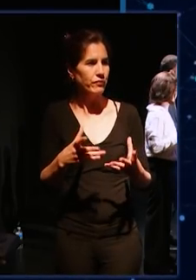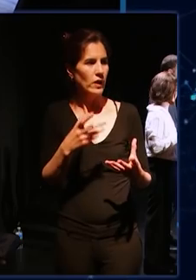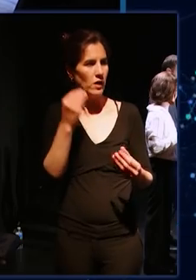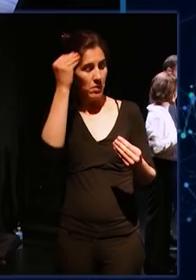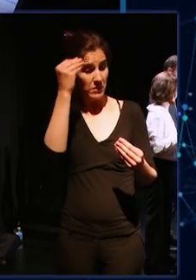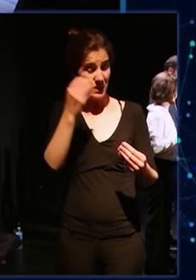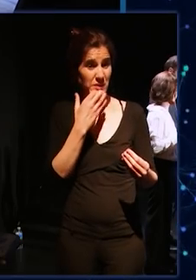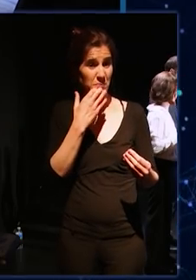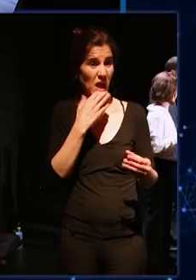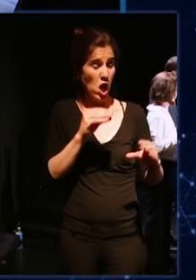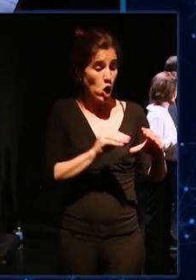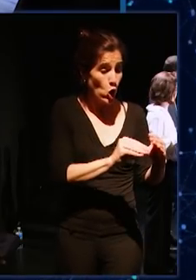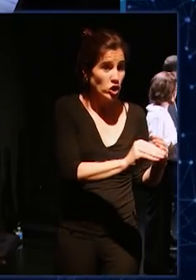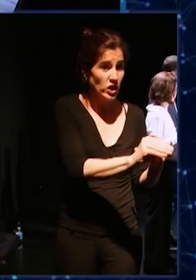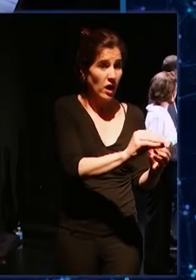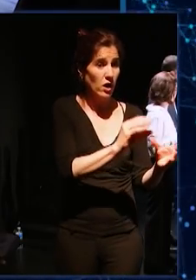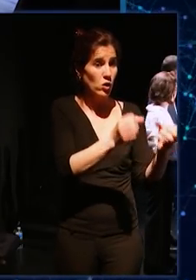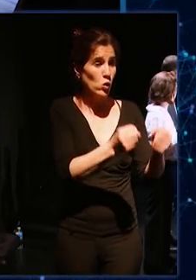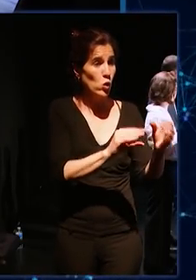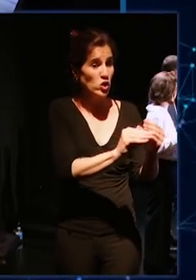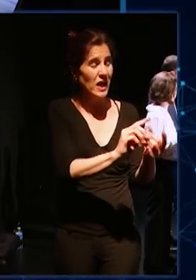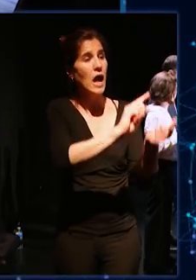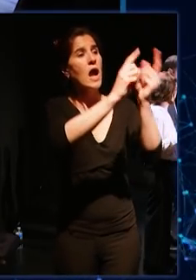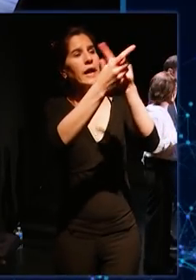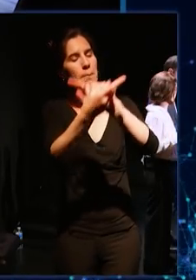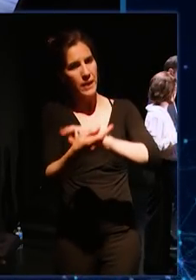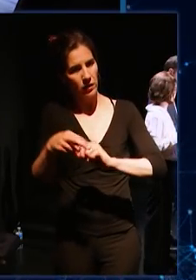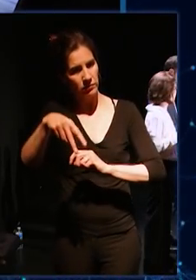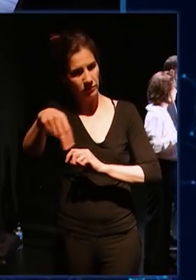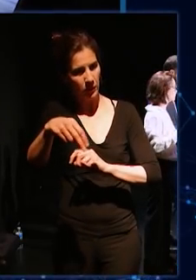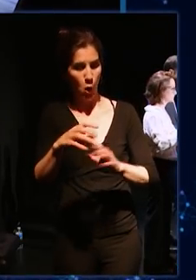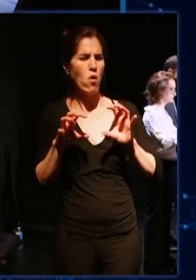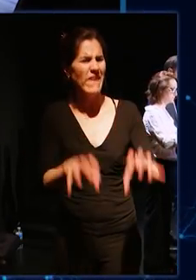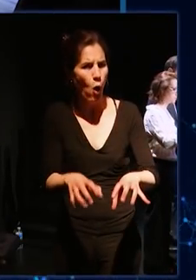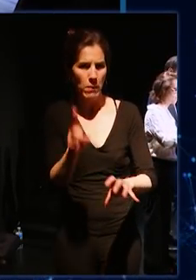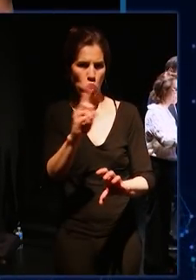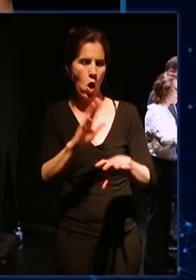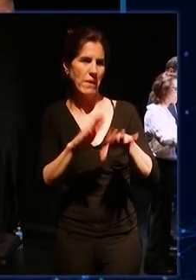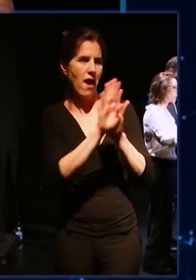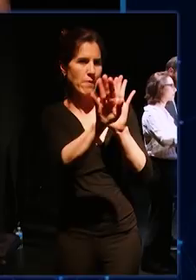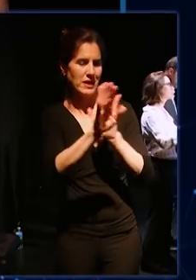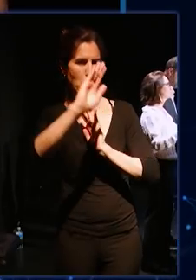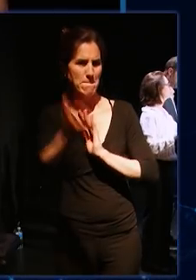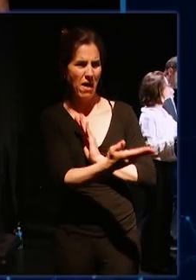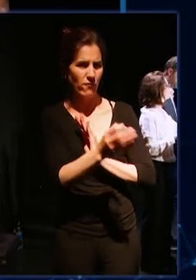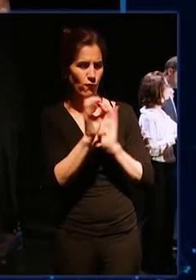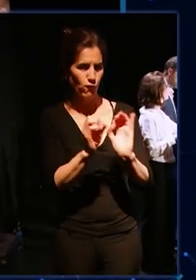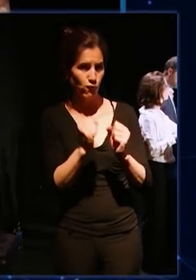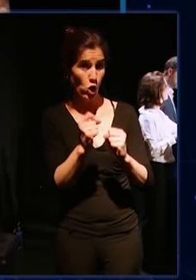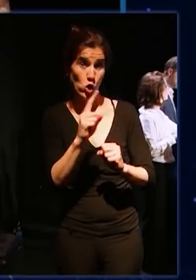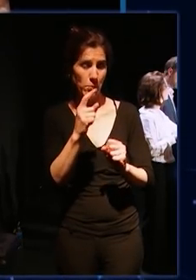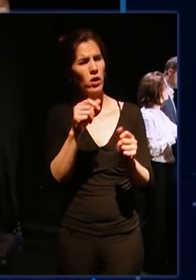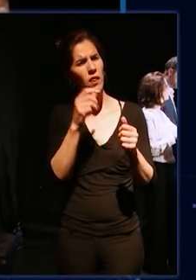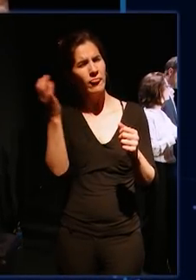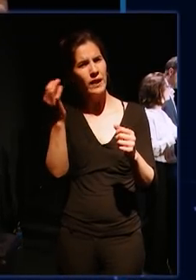peatón. Es decir, poco a poco, para que la transición no sea traumática para el vecino y vecina, pero tenemos que ir hacia ese